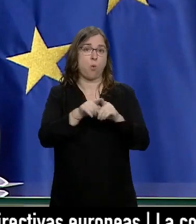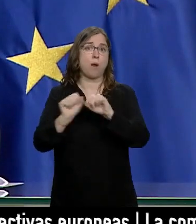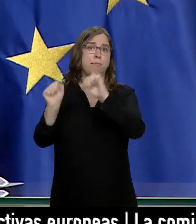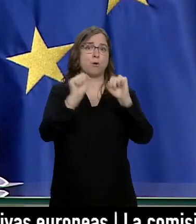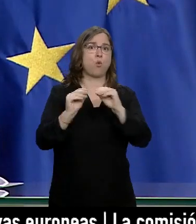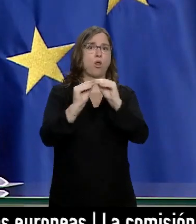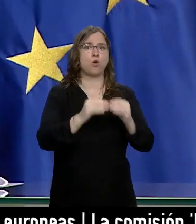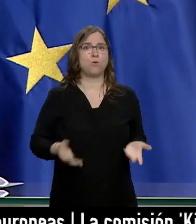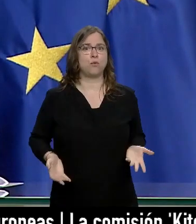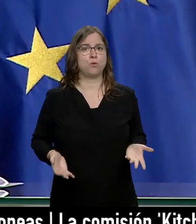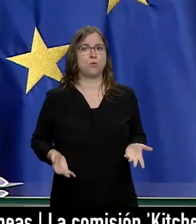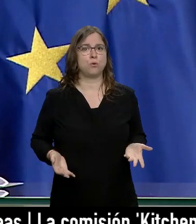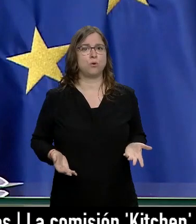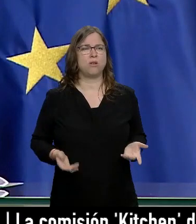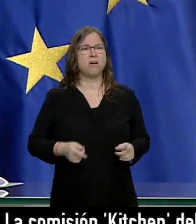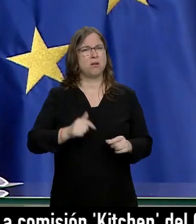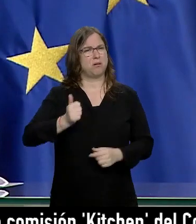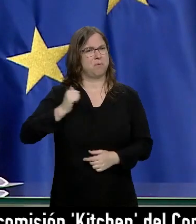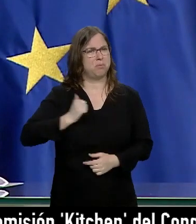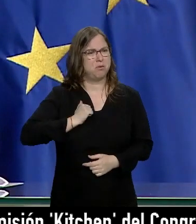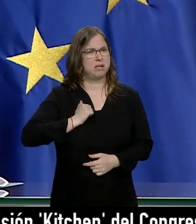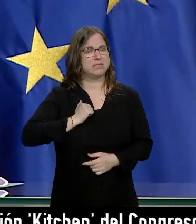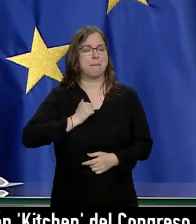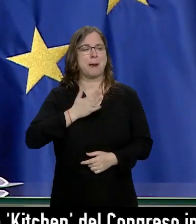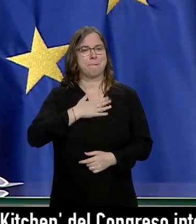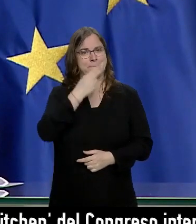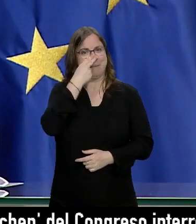Común. La utilización sectaria, partidista,